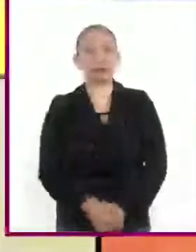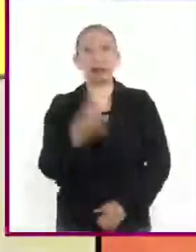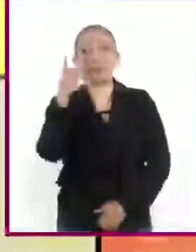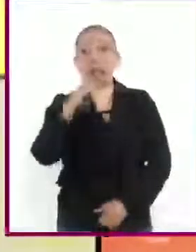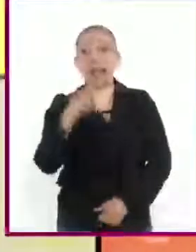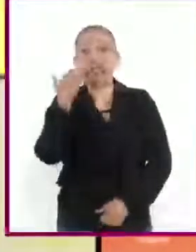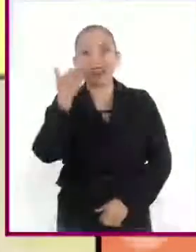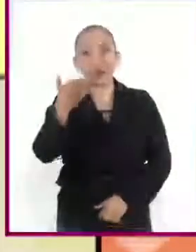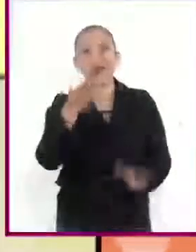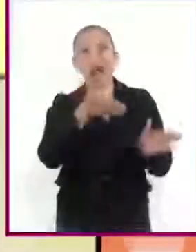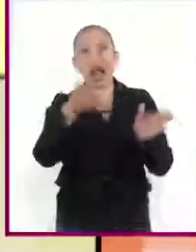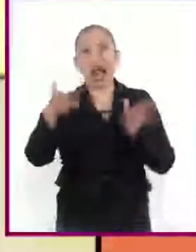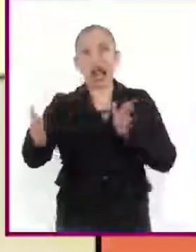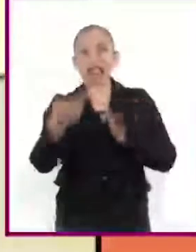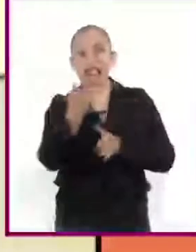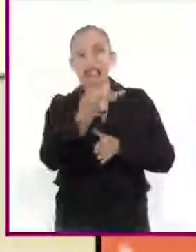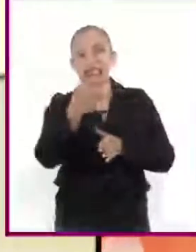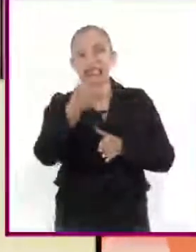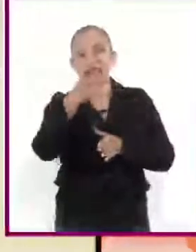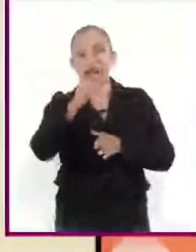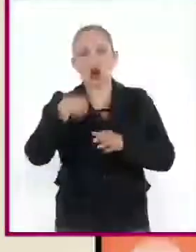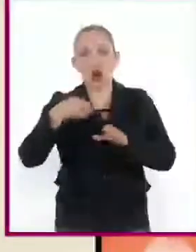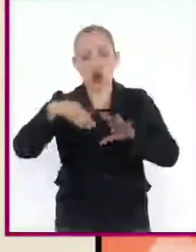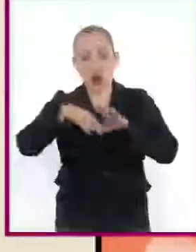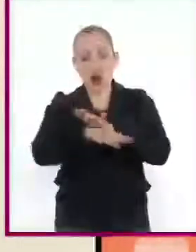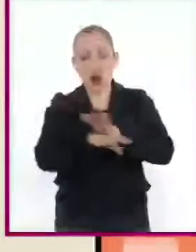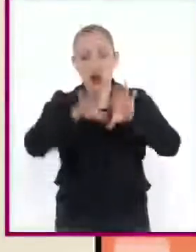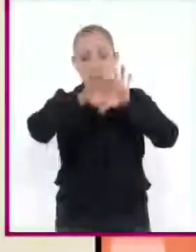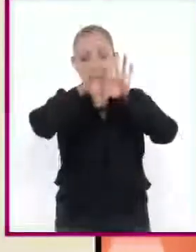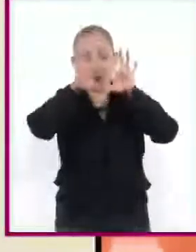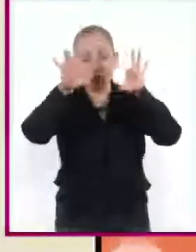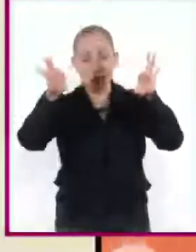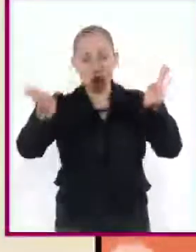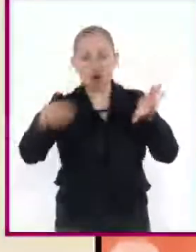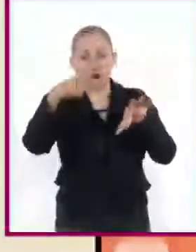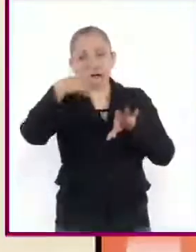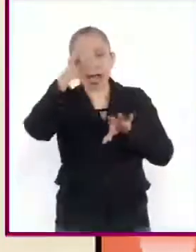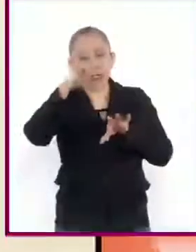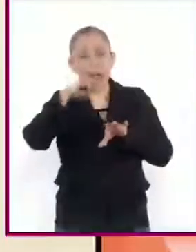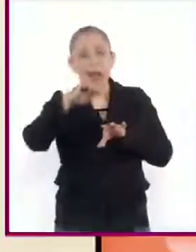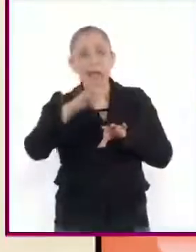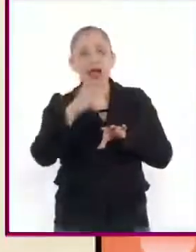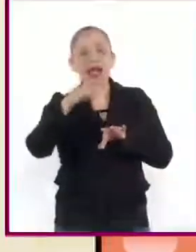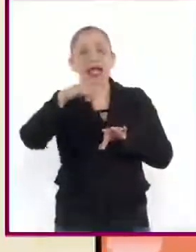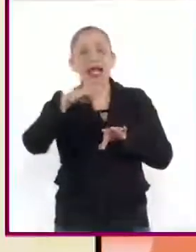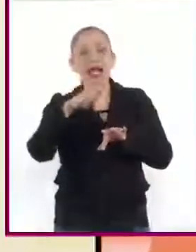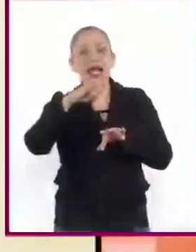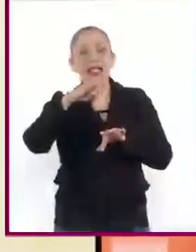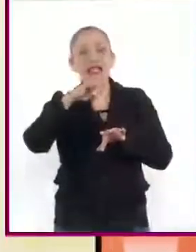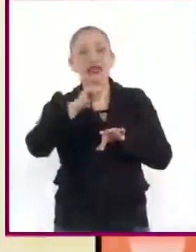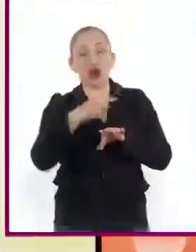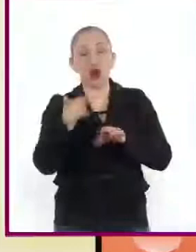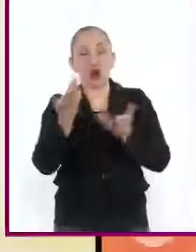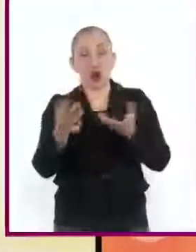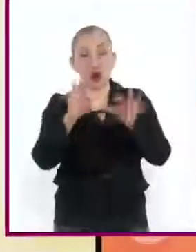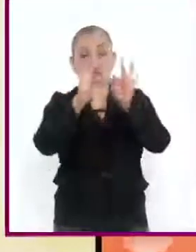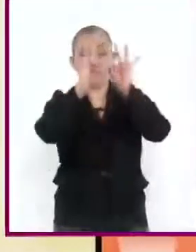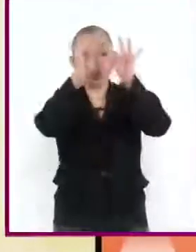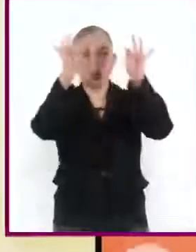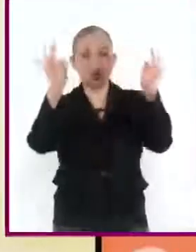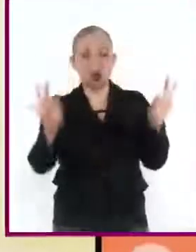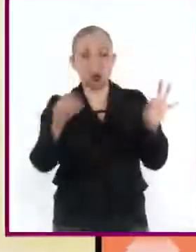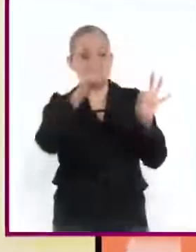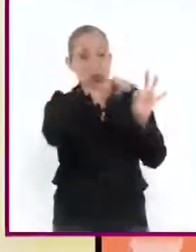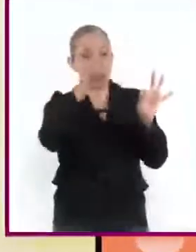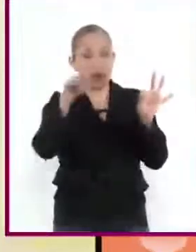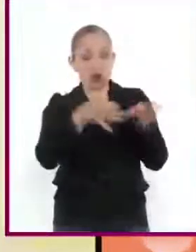Para retardar la corrosión del hierro, se entierran trozos de un metal fácilmente oxidable como el magnesio. Con un alambre conductor se